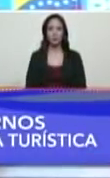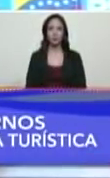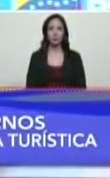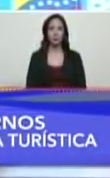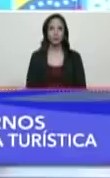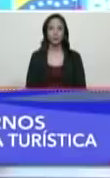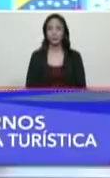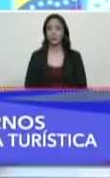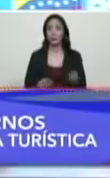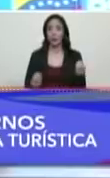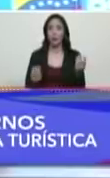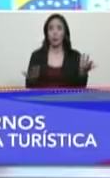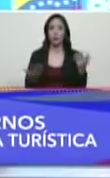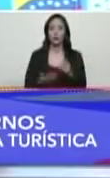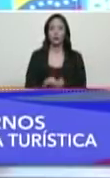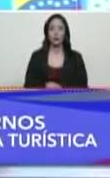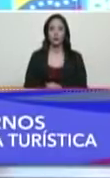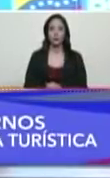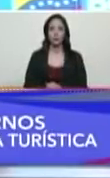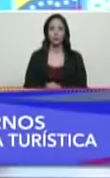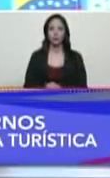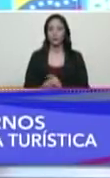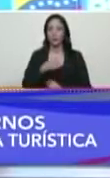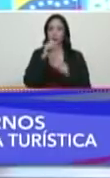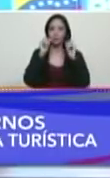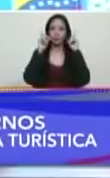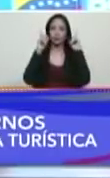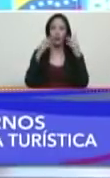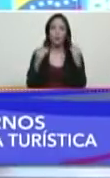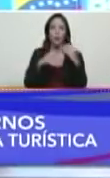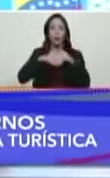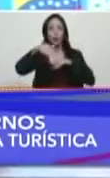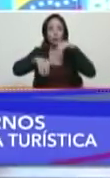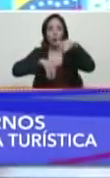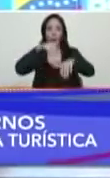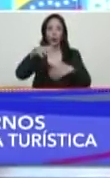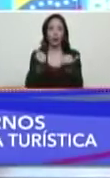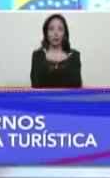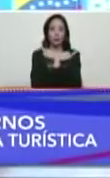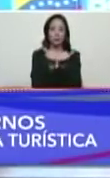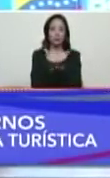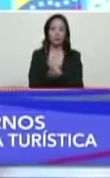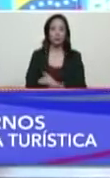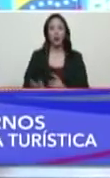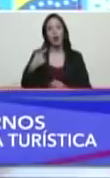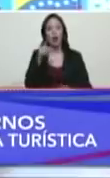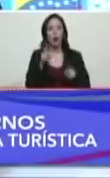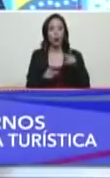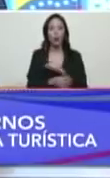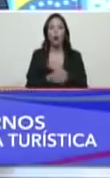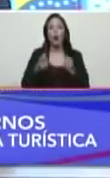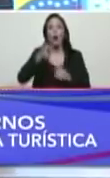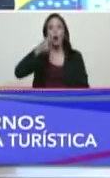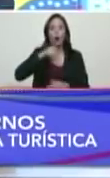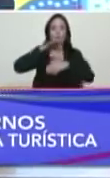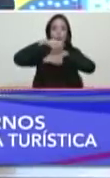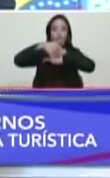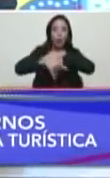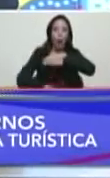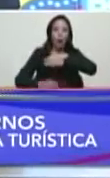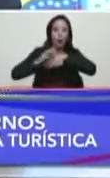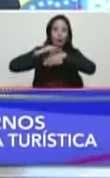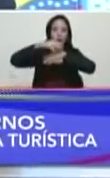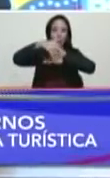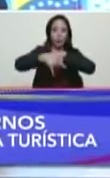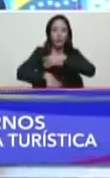Los Roques inclusive, impresionante. Entre los destinos más conocidos, la Gran Sabana, es impresionante, la